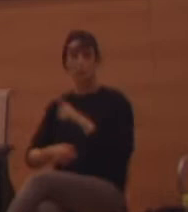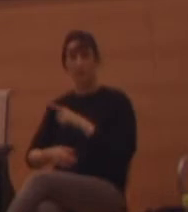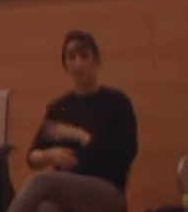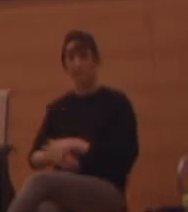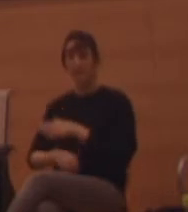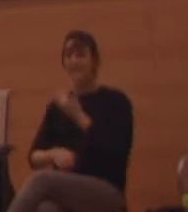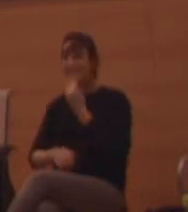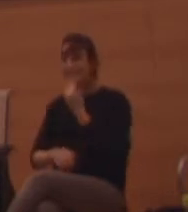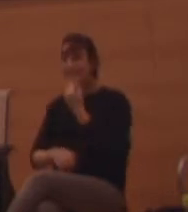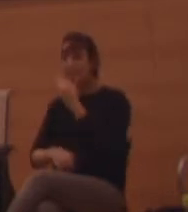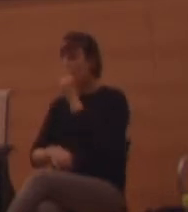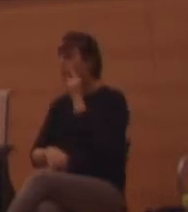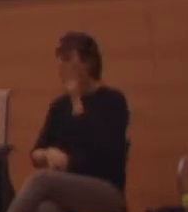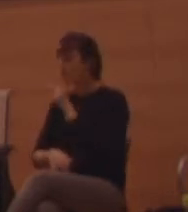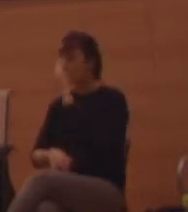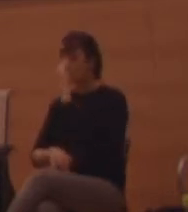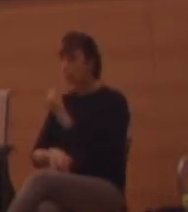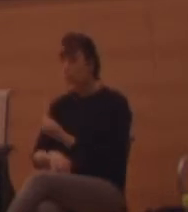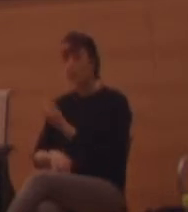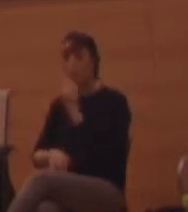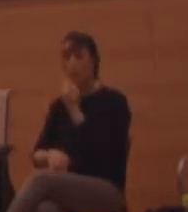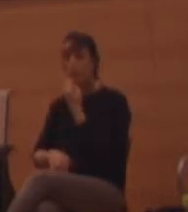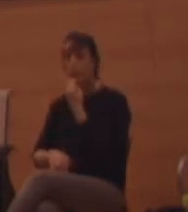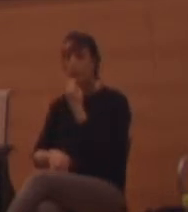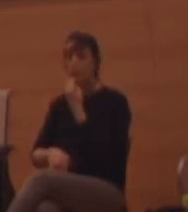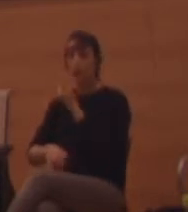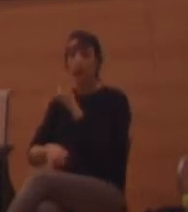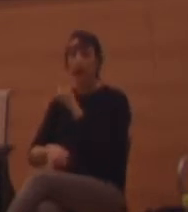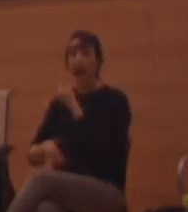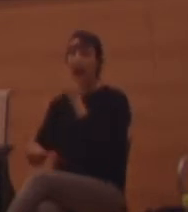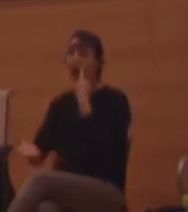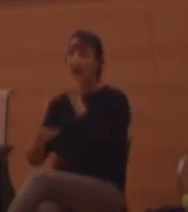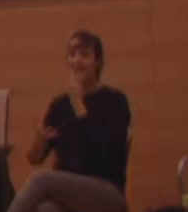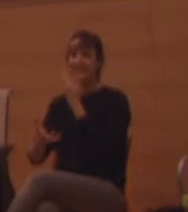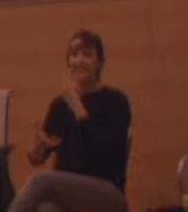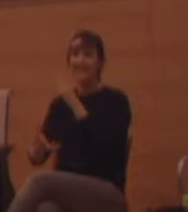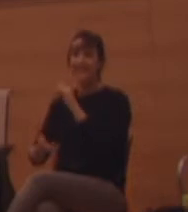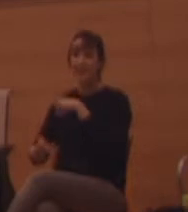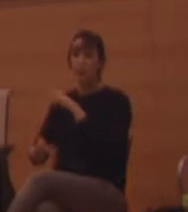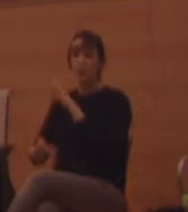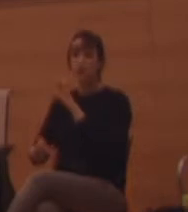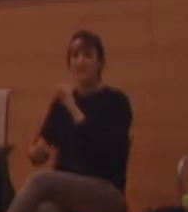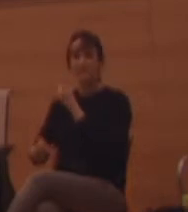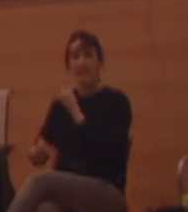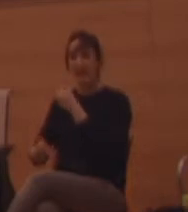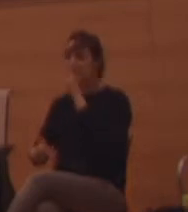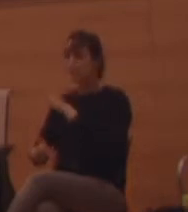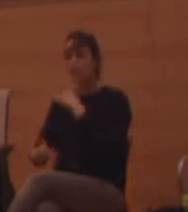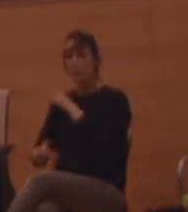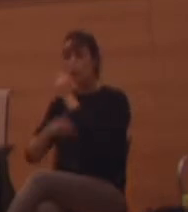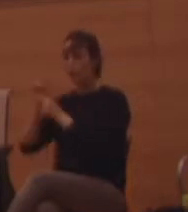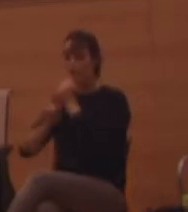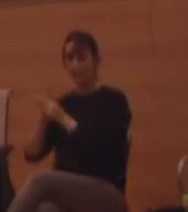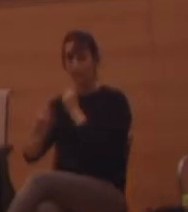pie que tiene una exposición ya tendinosa y ósea, se puede decir al 90% que ese pie tiene una infección, en mayor o menor